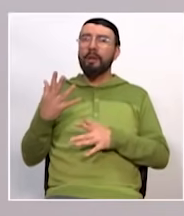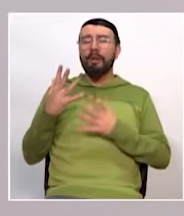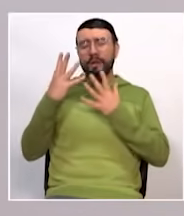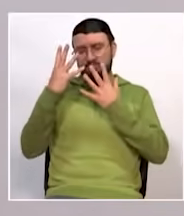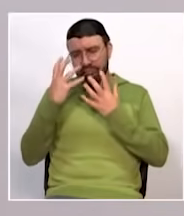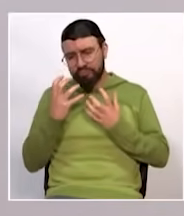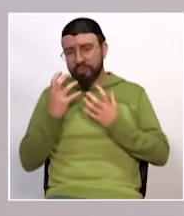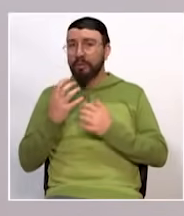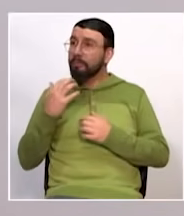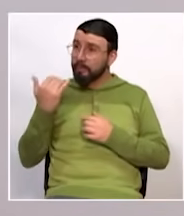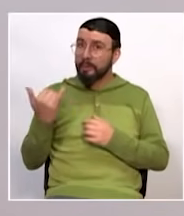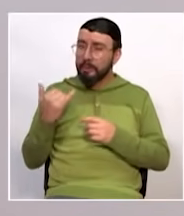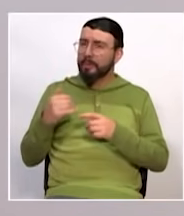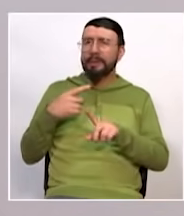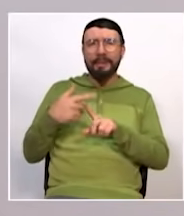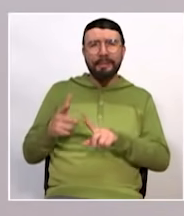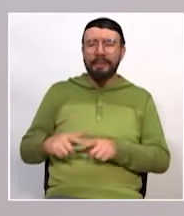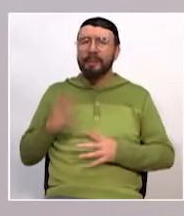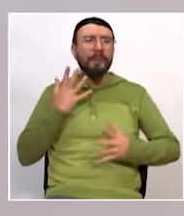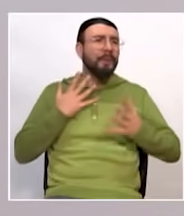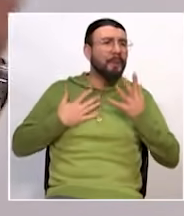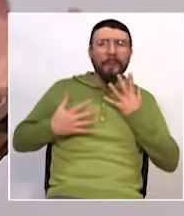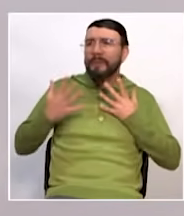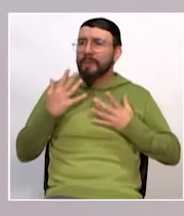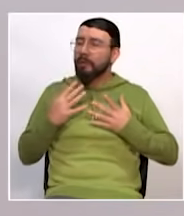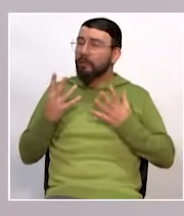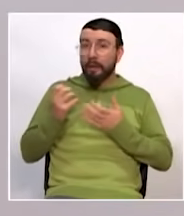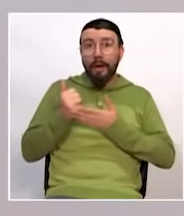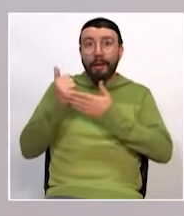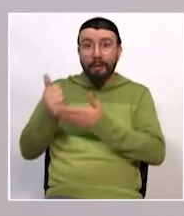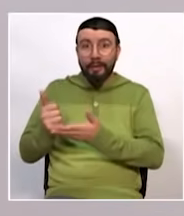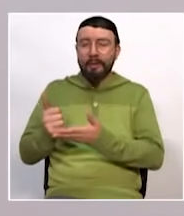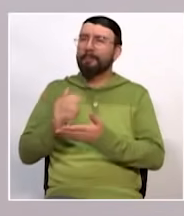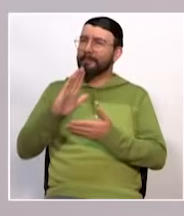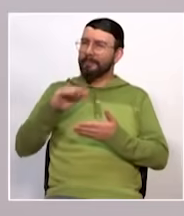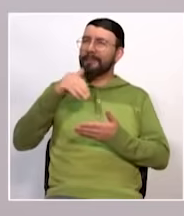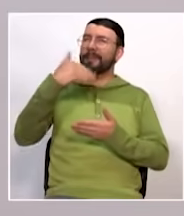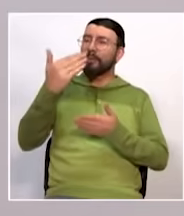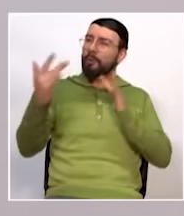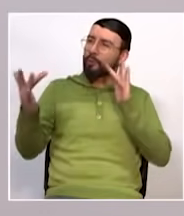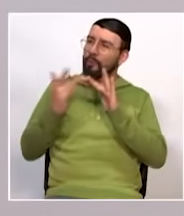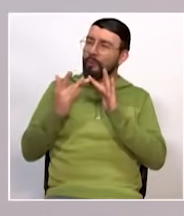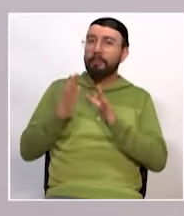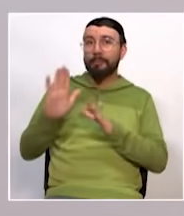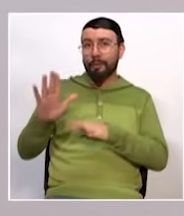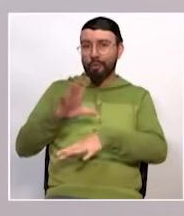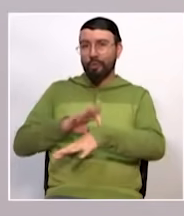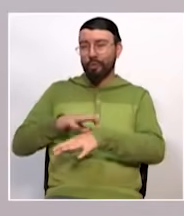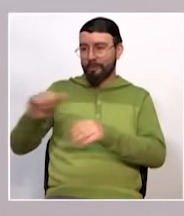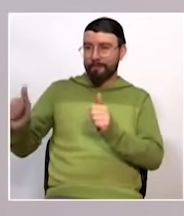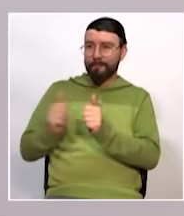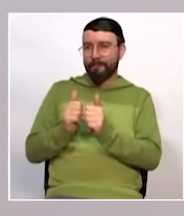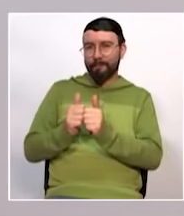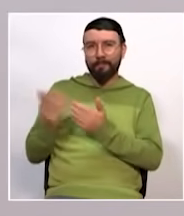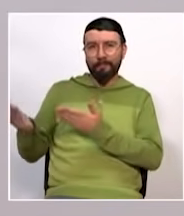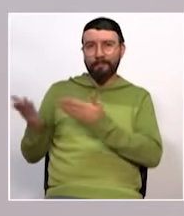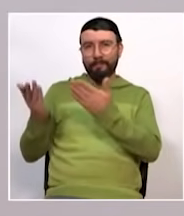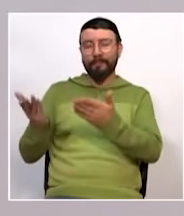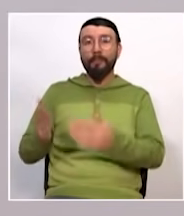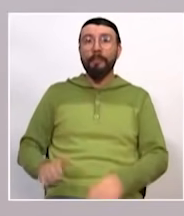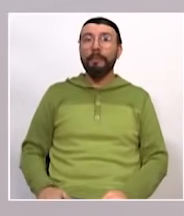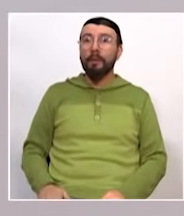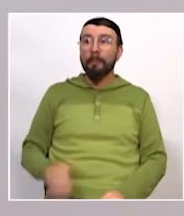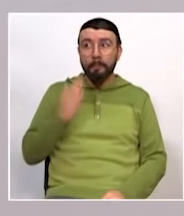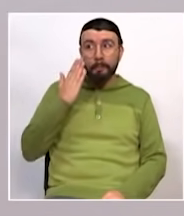obviamente quedan muchas preguntas por hacerle pero en otra próxima oportunidad seguiremos hablando con el doctor de ordenado ceballos psicólogo los dejamos